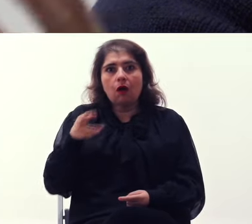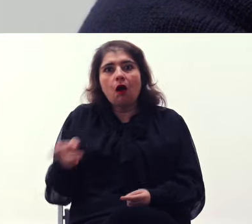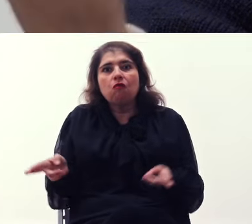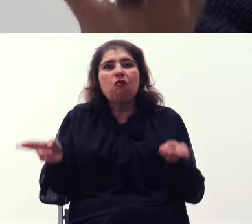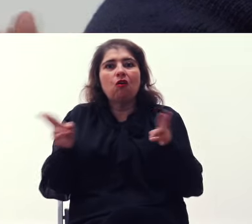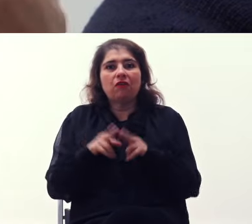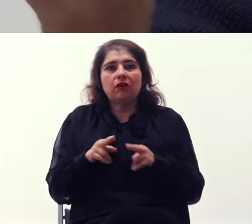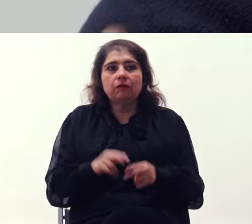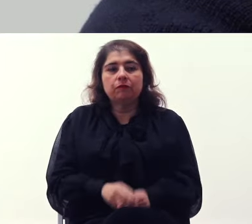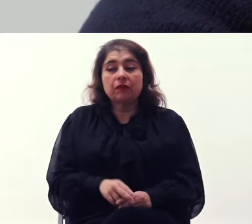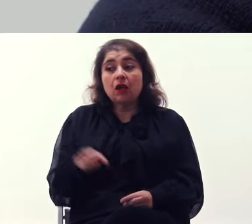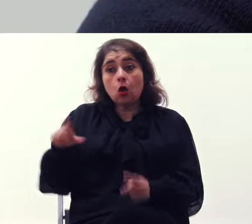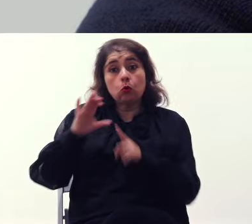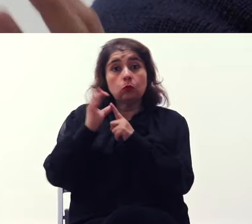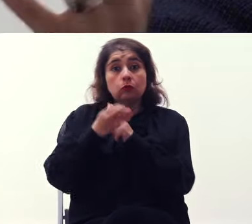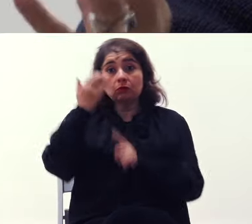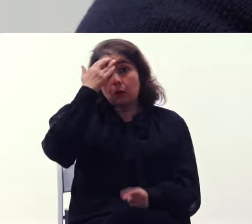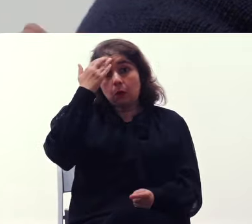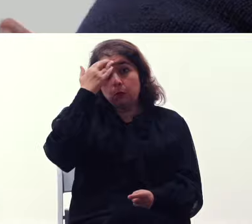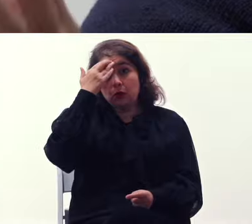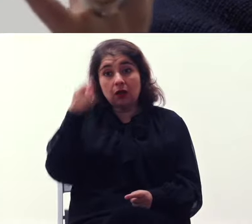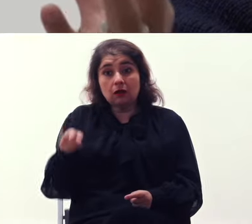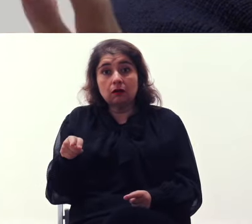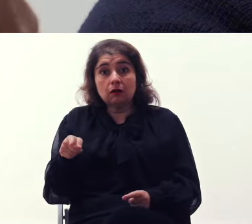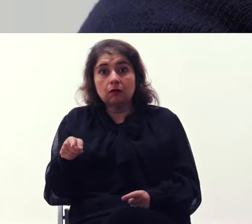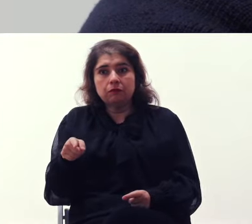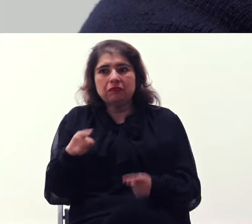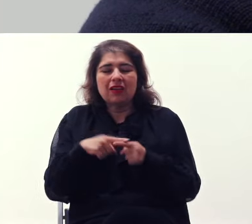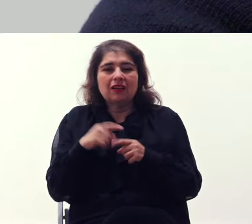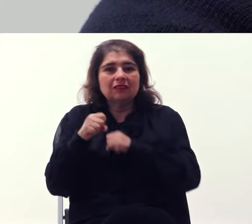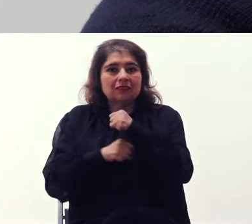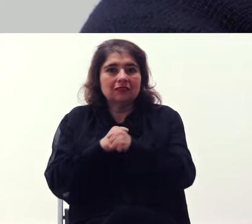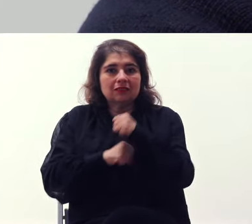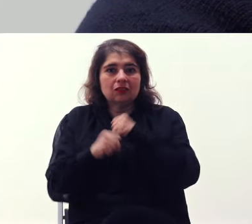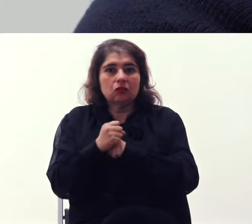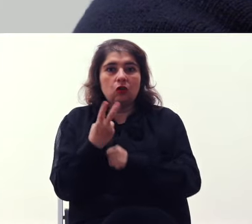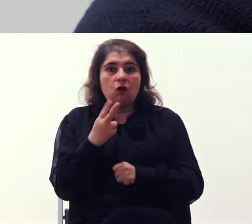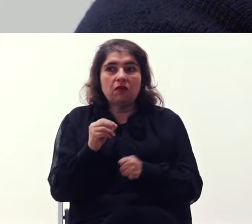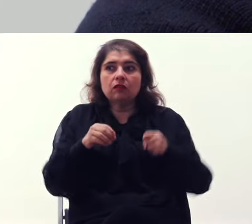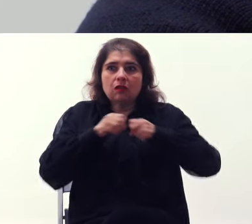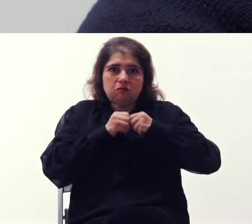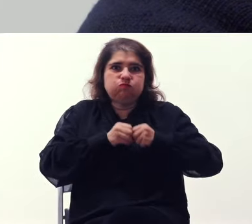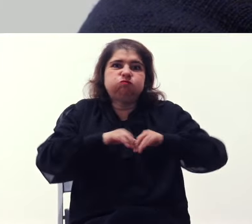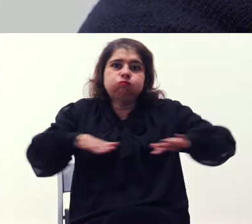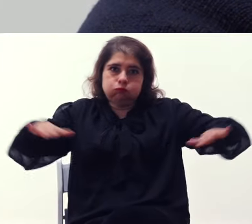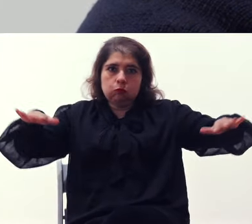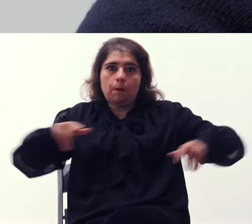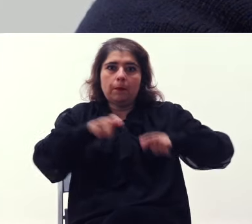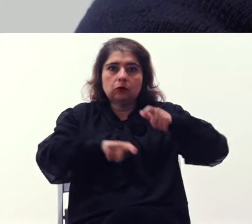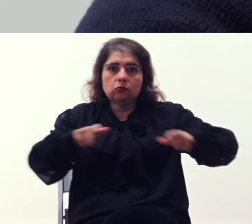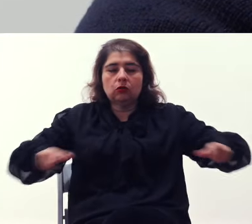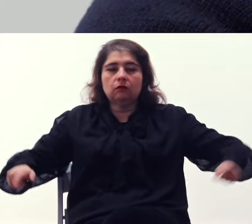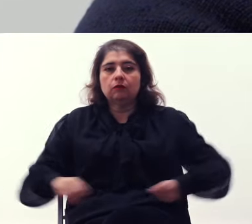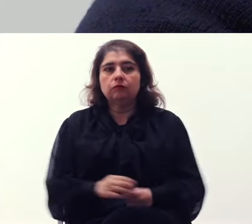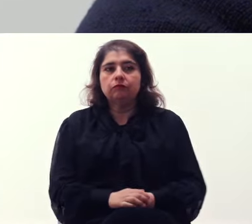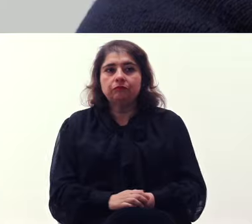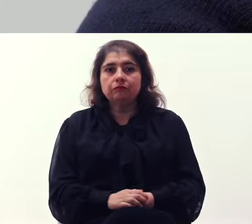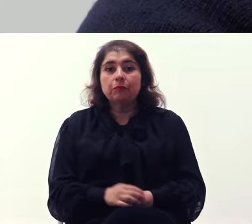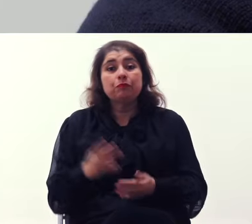hay que ir volviendo, y esa cultura popular que también en cierto momento del siglo XX se convierte en cultura de masas,